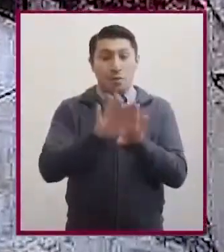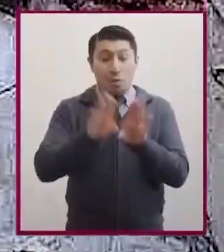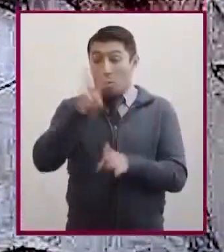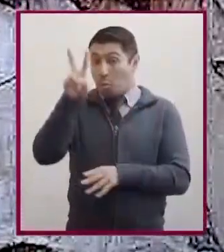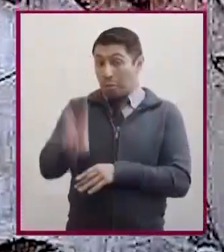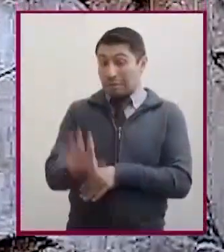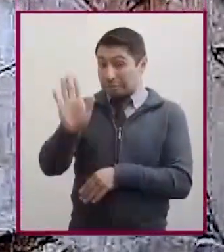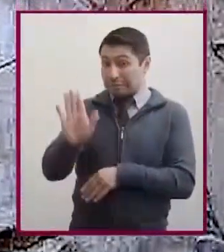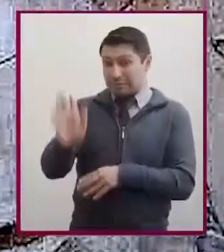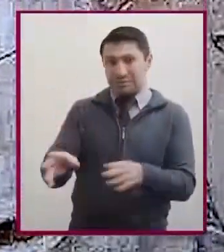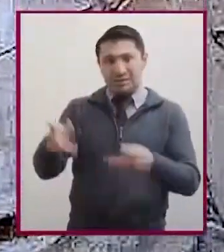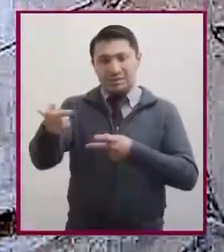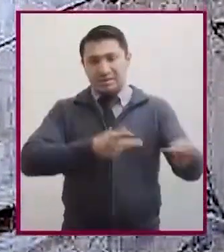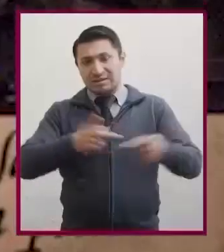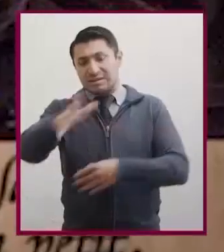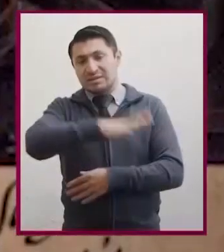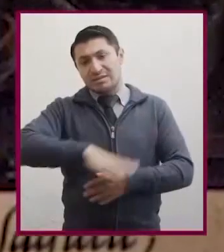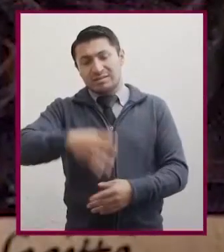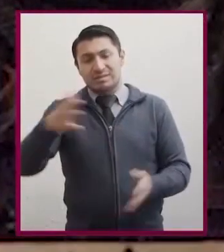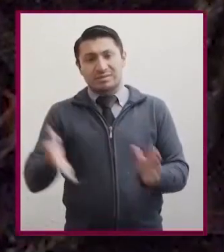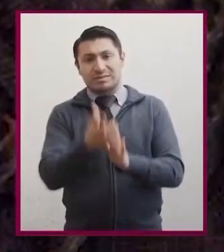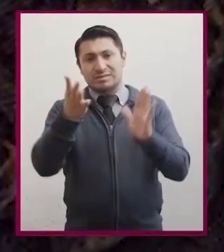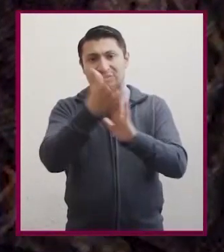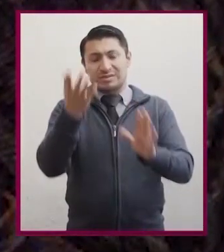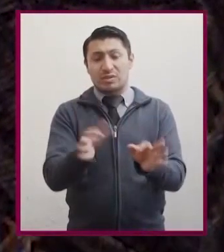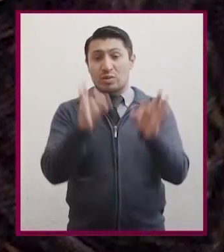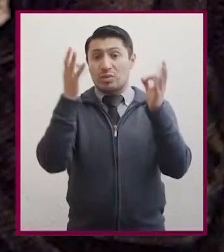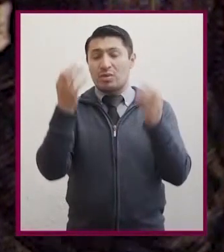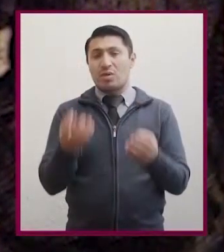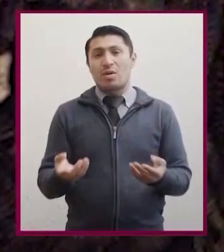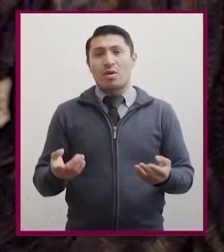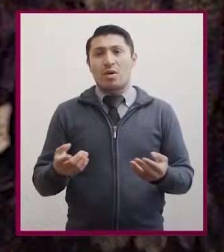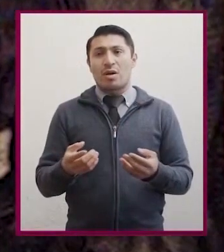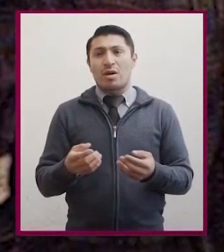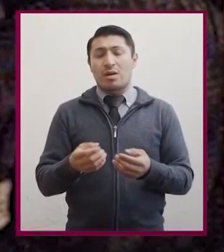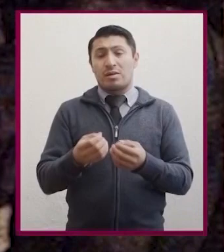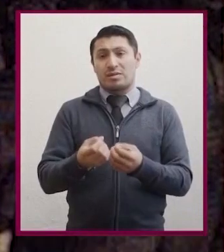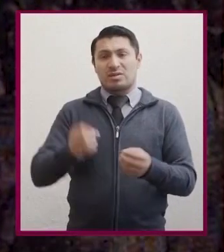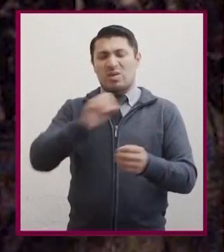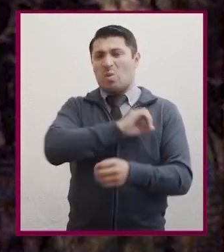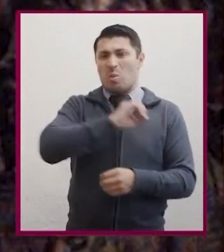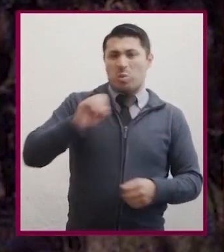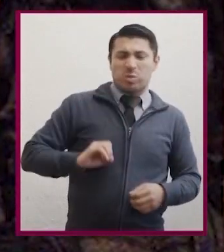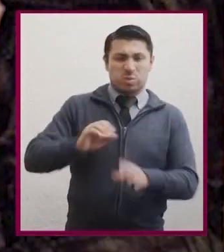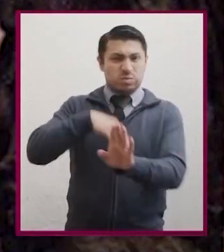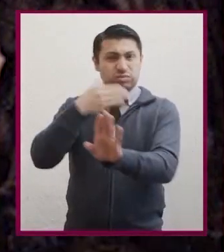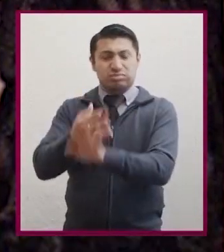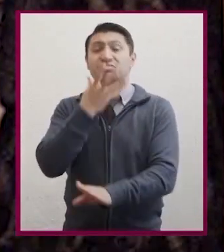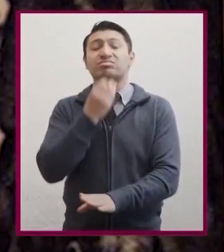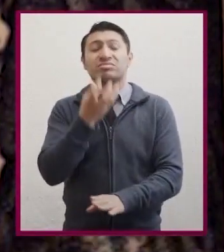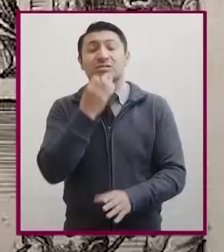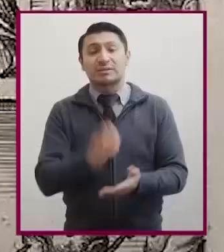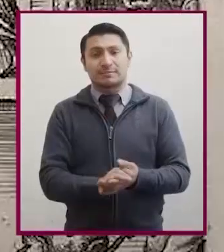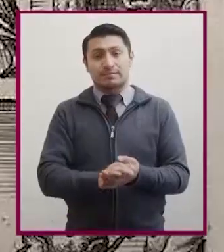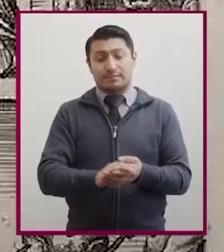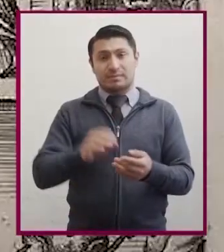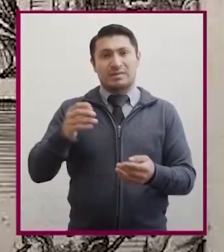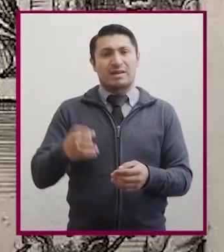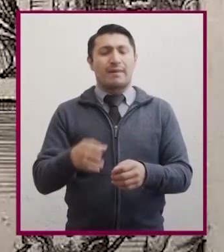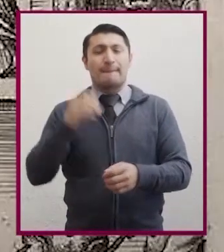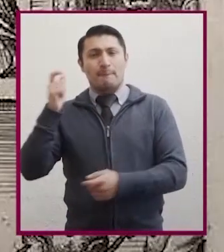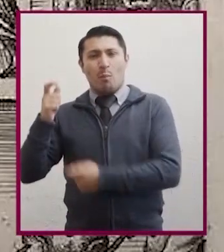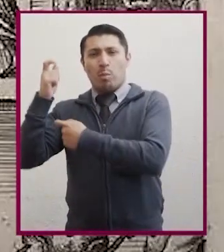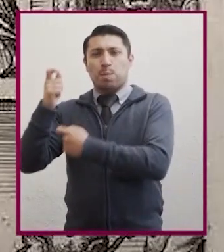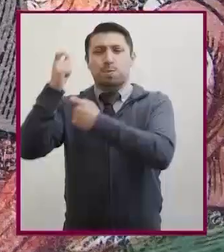reales, prepararon el terreno para construir los fundamentos de odio hacia el pueblo judío. Entre las manifestaciones de antisemitismo